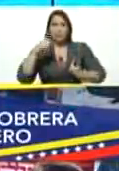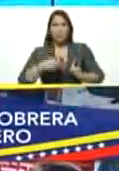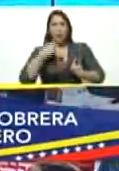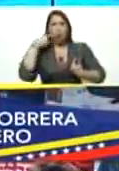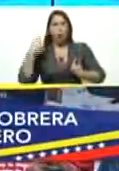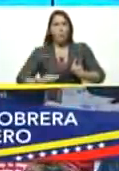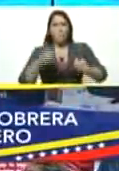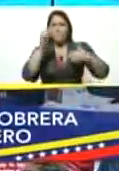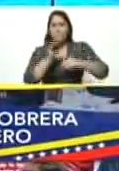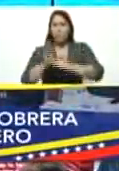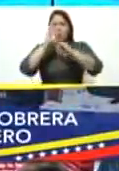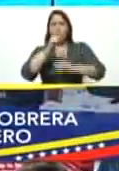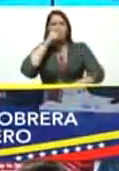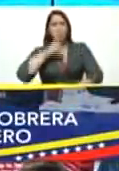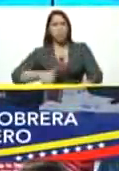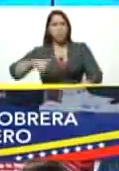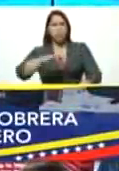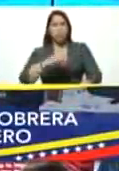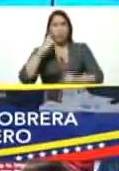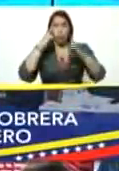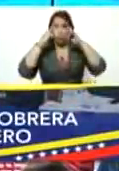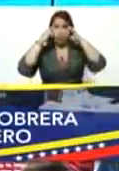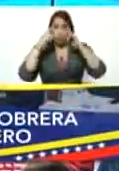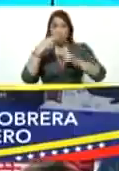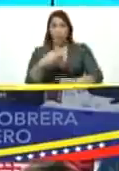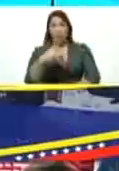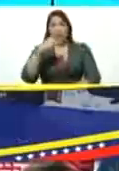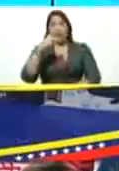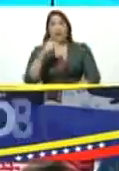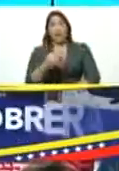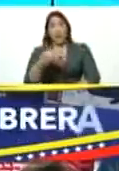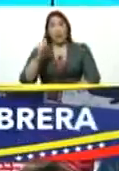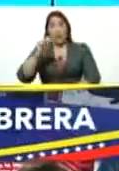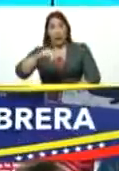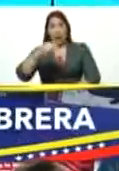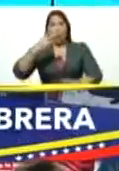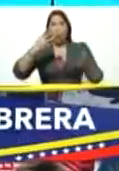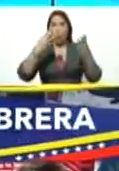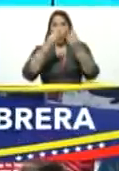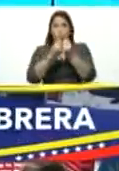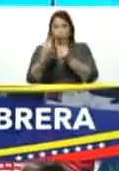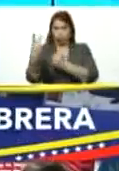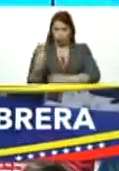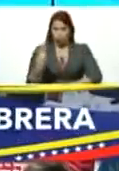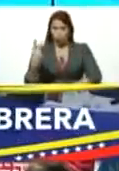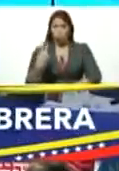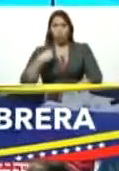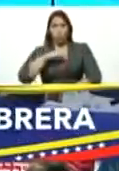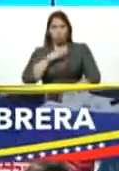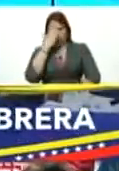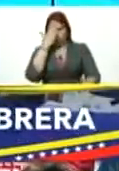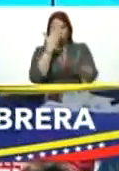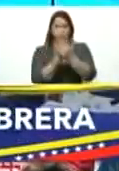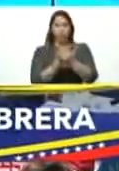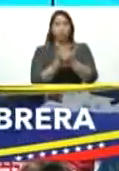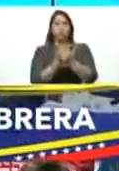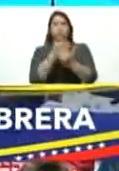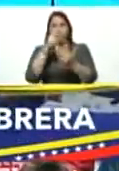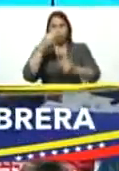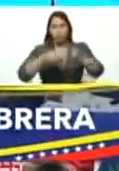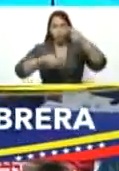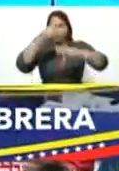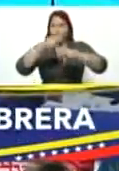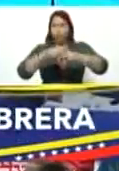pueblo el chino khan juntos nos dimos a la tarea de construir el frente constituyente de